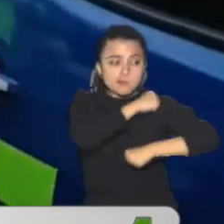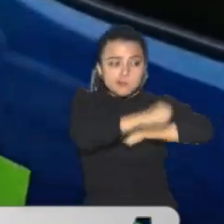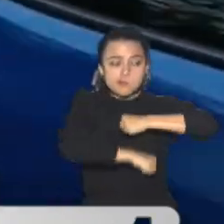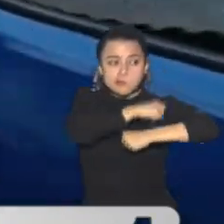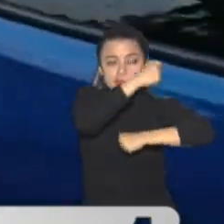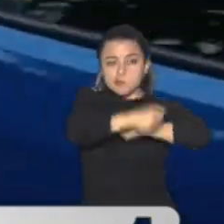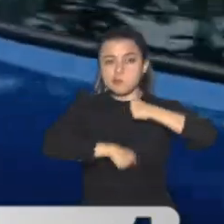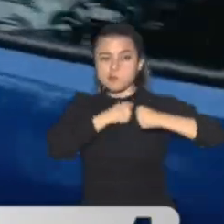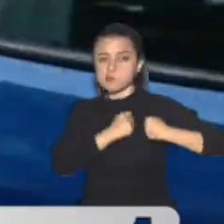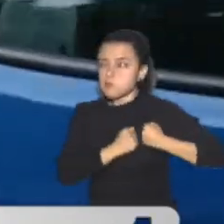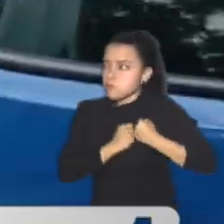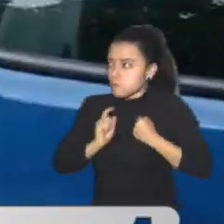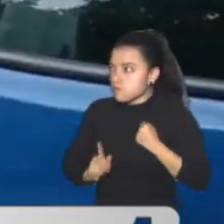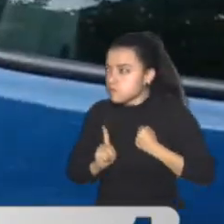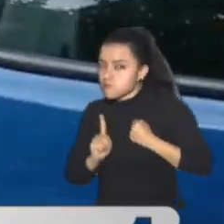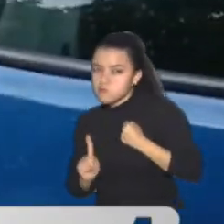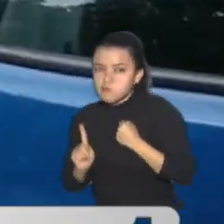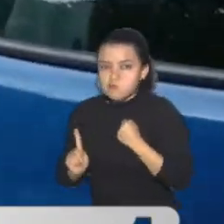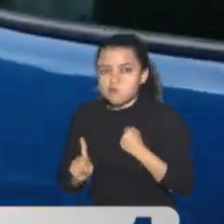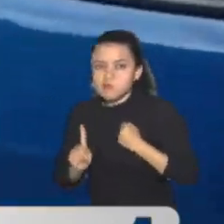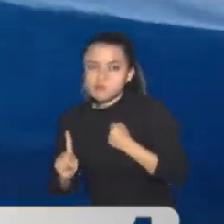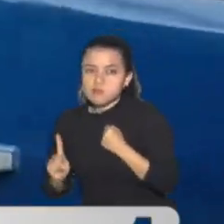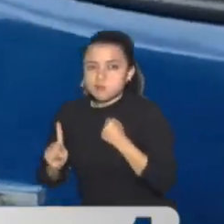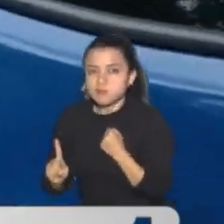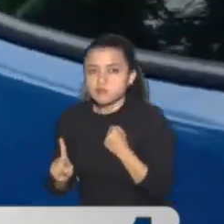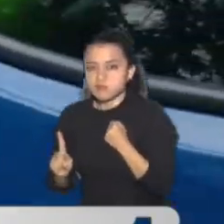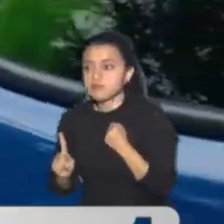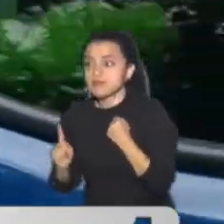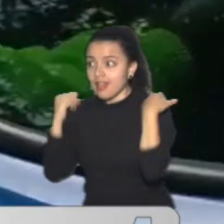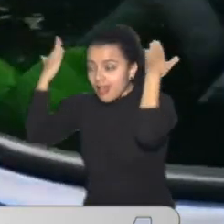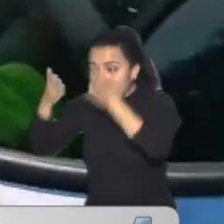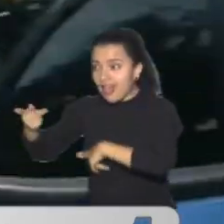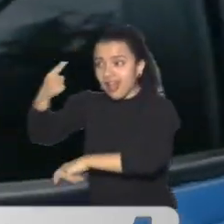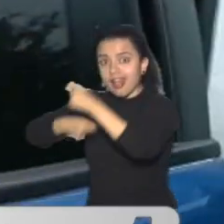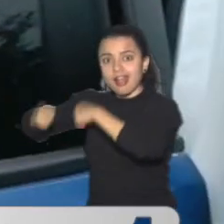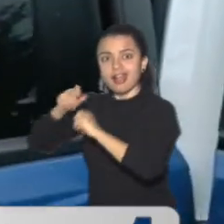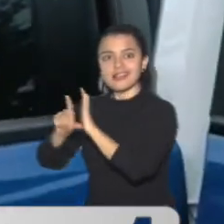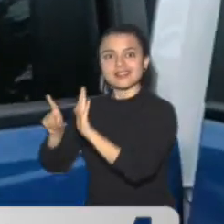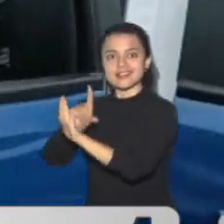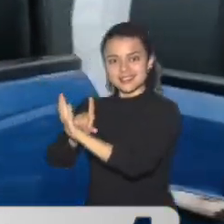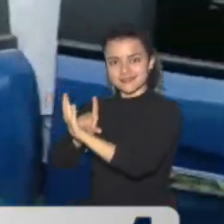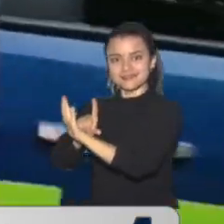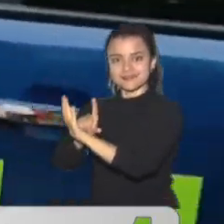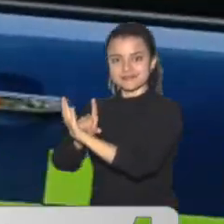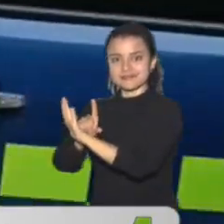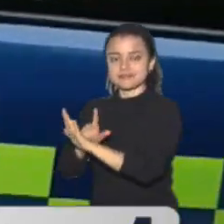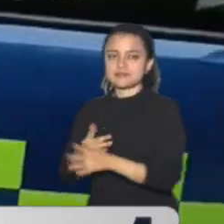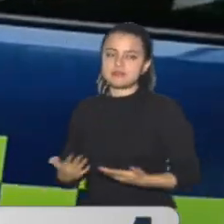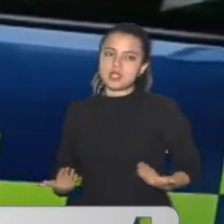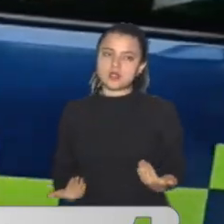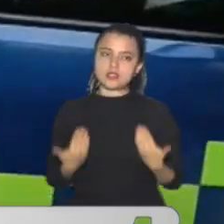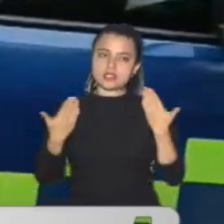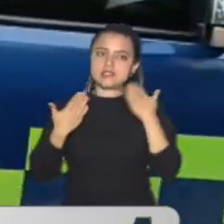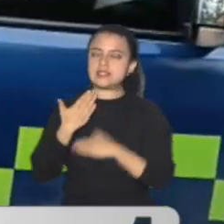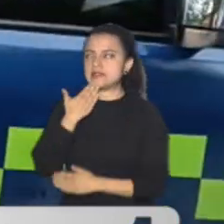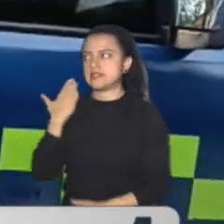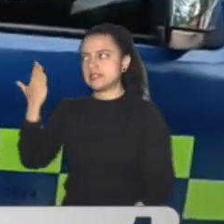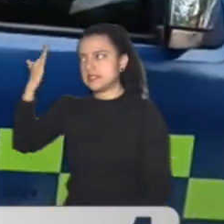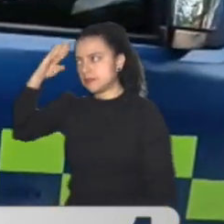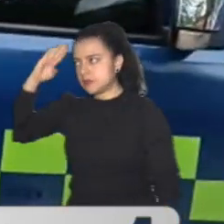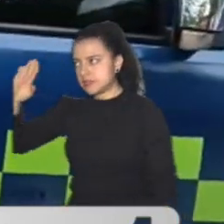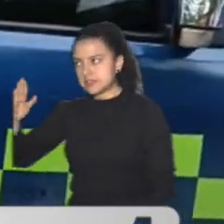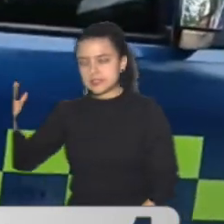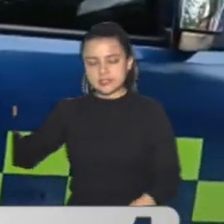centros de comercialización clandestina vemos con el apoyo de la policía nacional se ha logrado la captura de estas personas